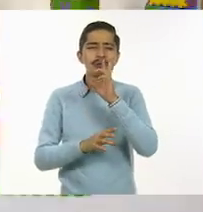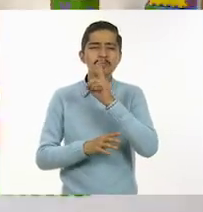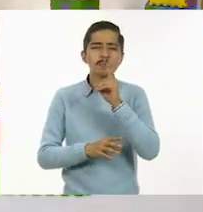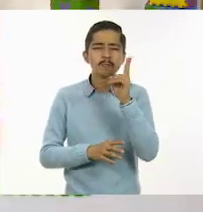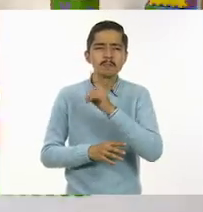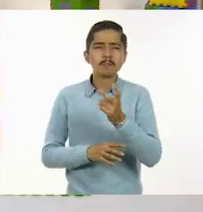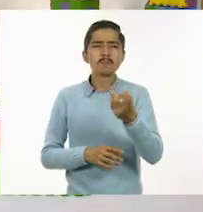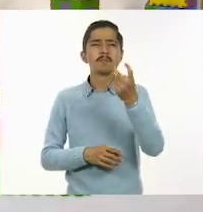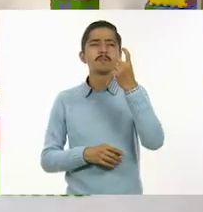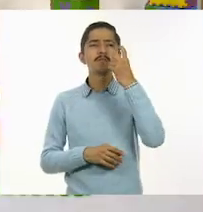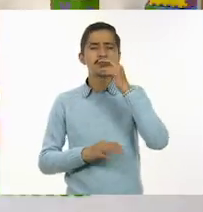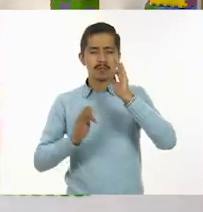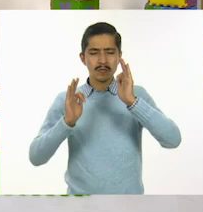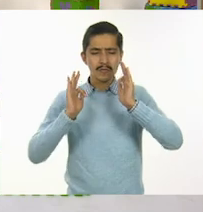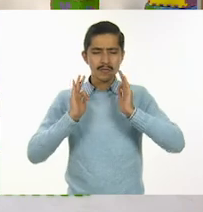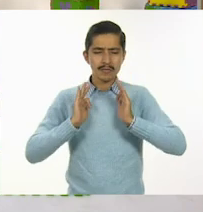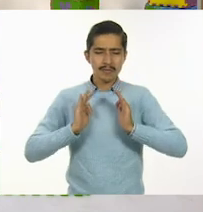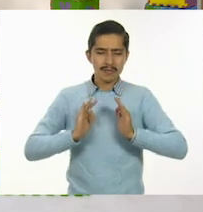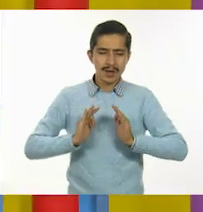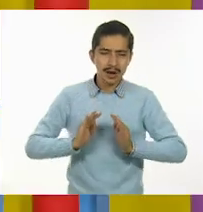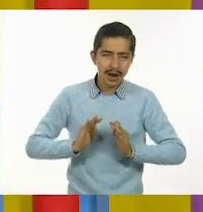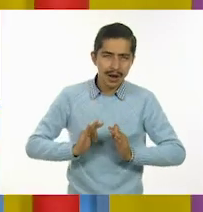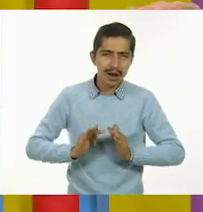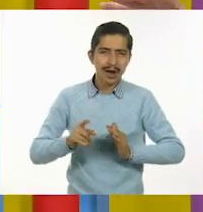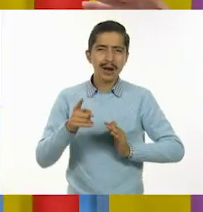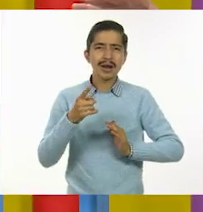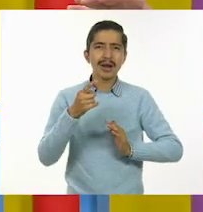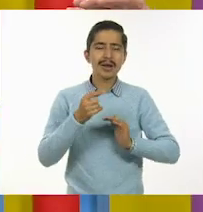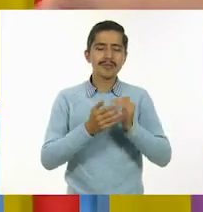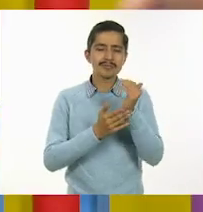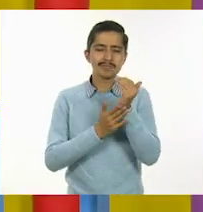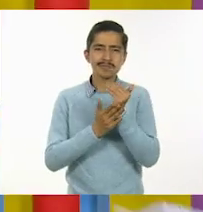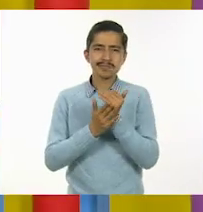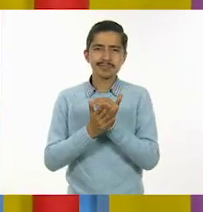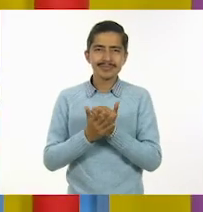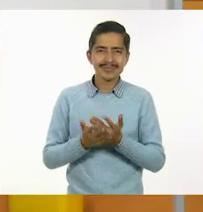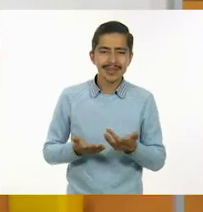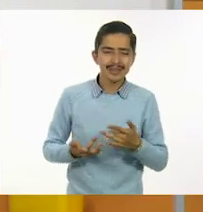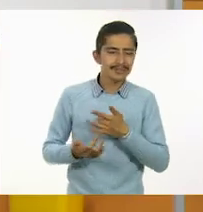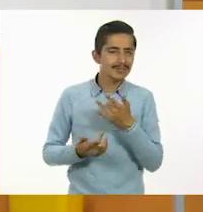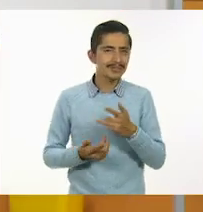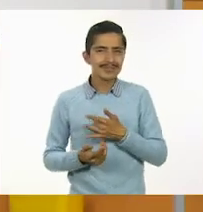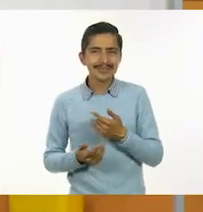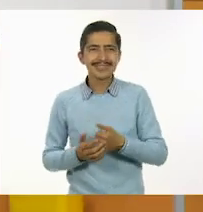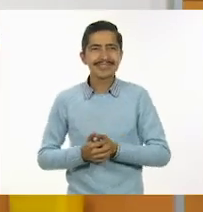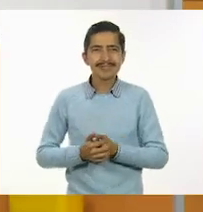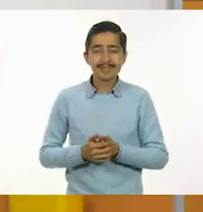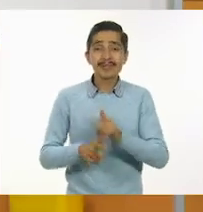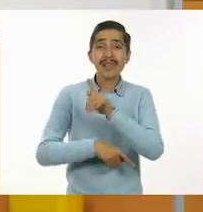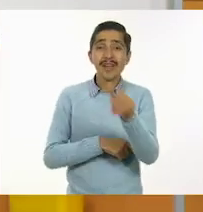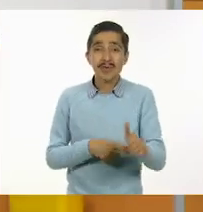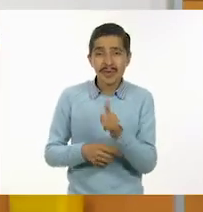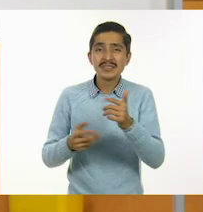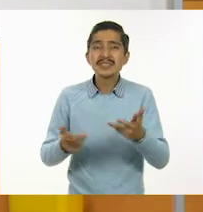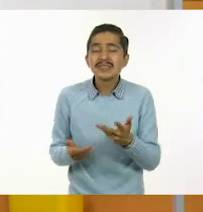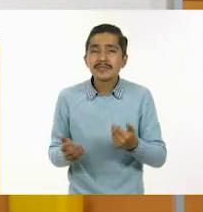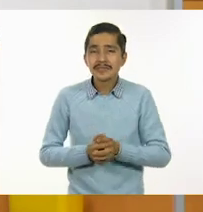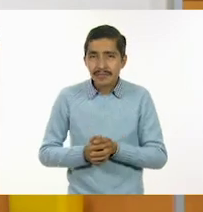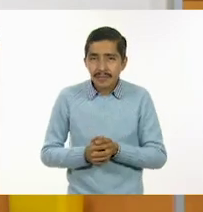respiramos. En paz y en calma. Yo puedo grabar como aquí en este programa. ¿Sí? Y entonces